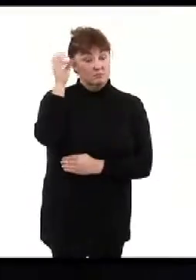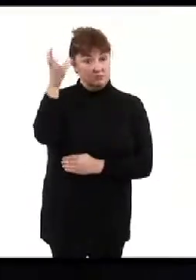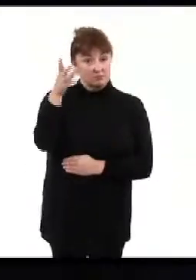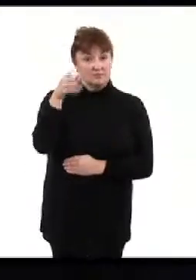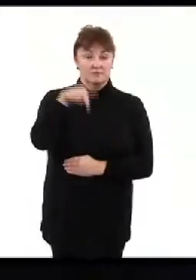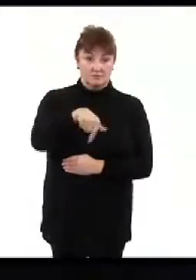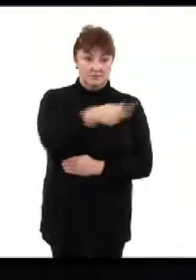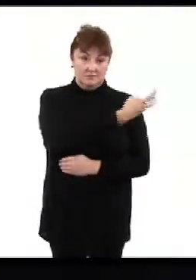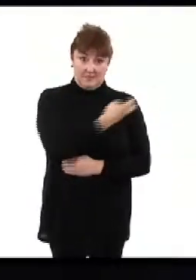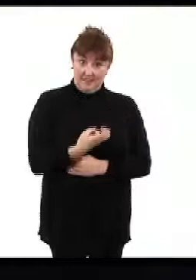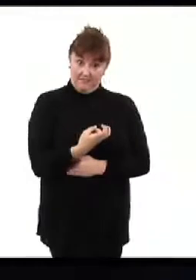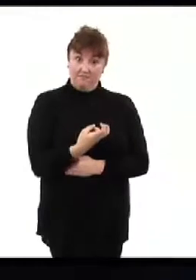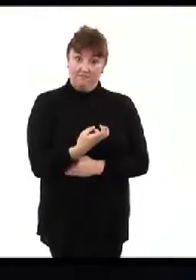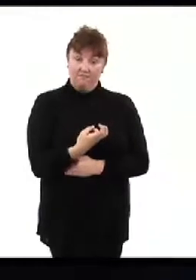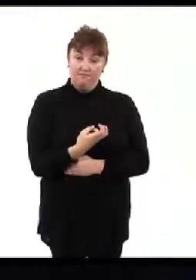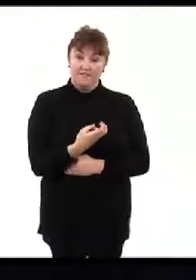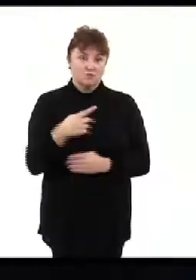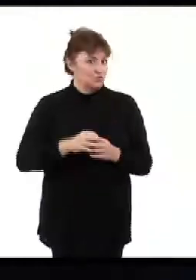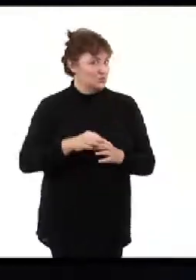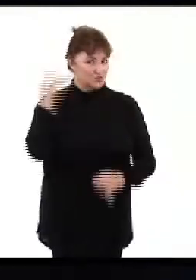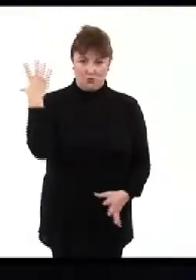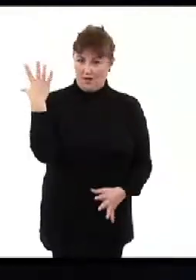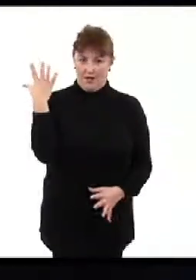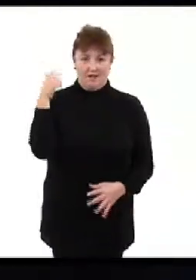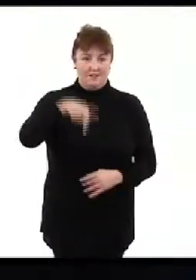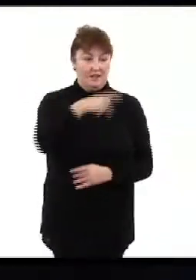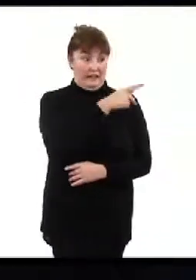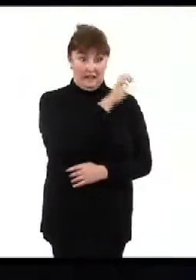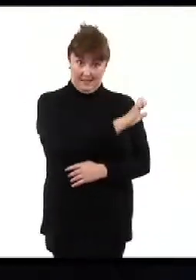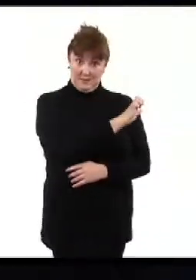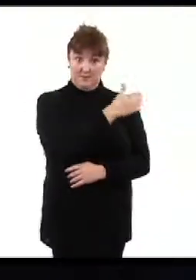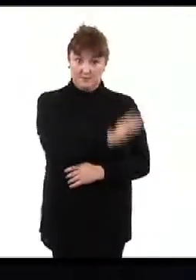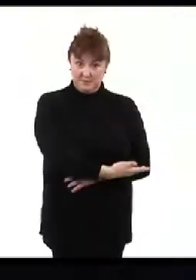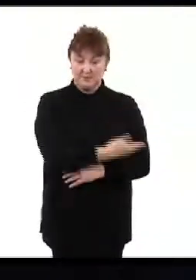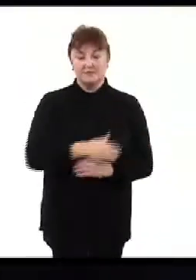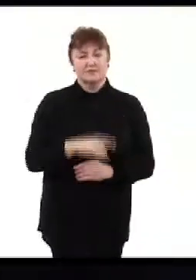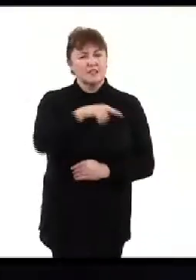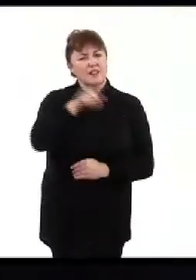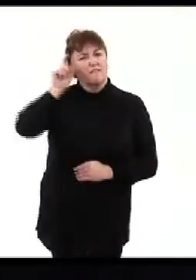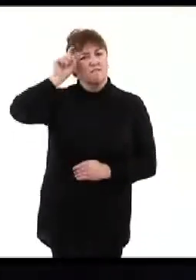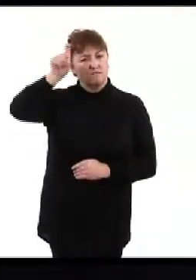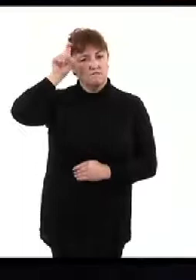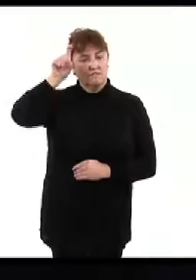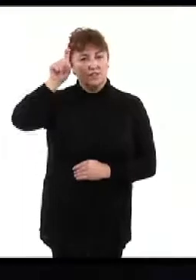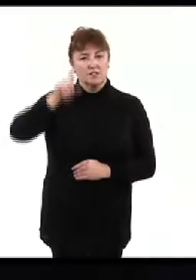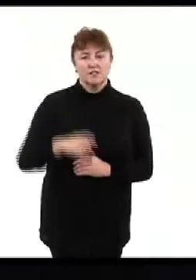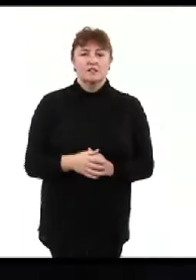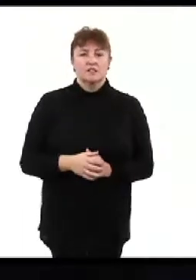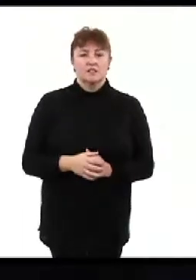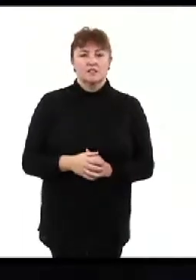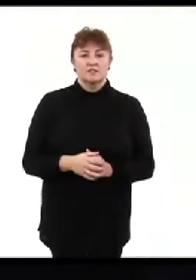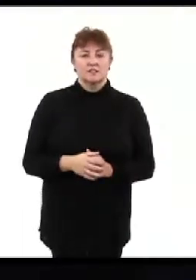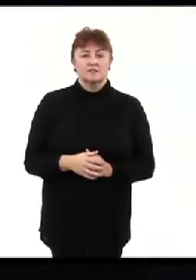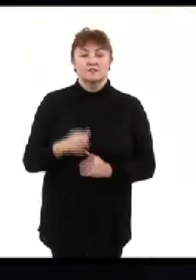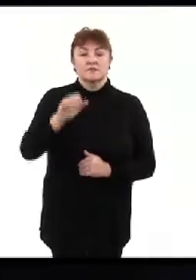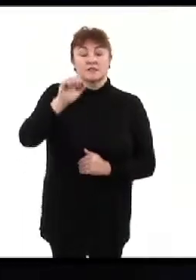Y tenemos hoy la suerte de tener entre nosotros a Karen Emory, que es profesora de la San Diego